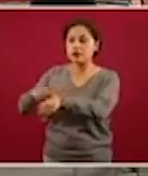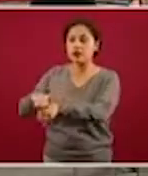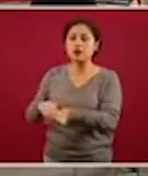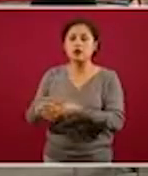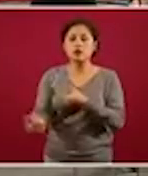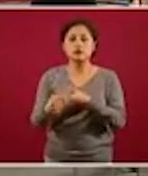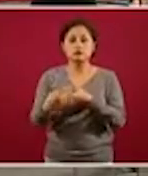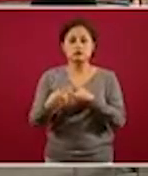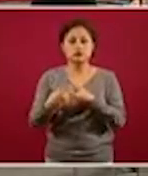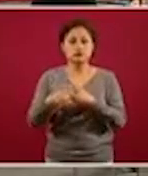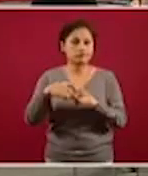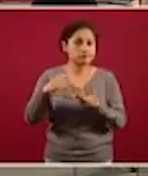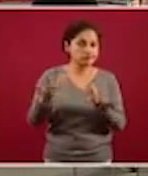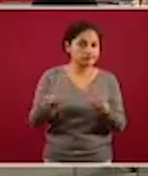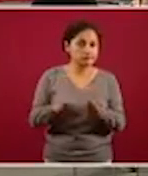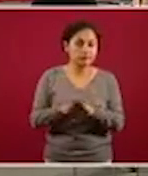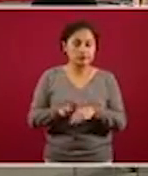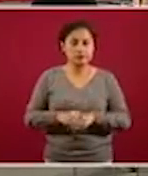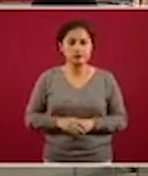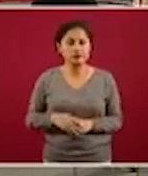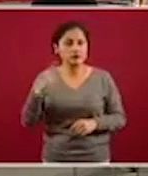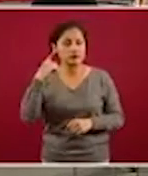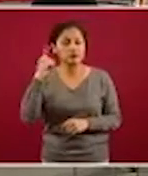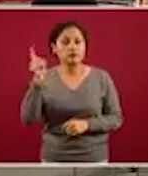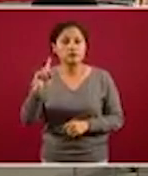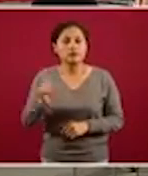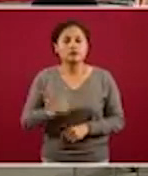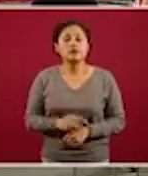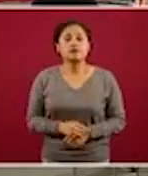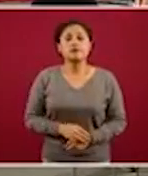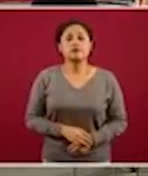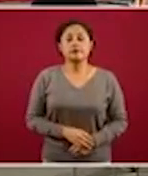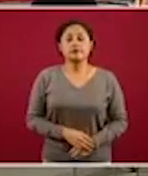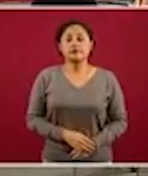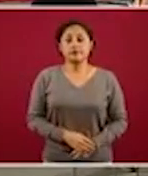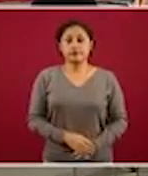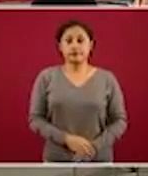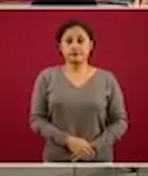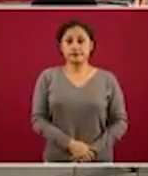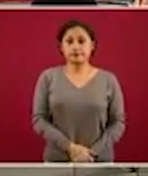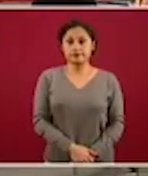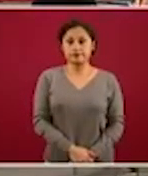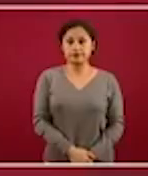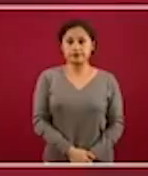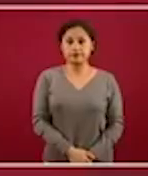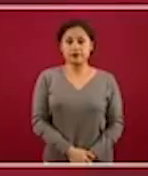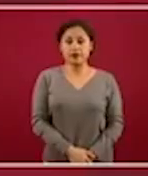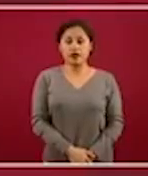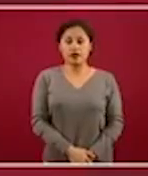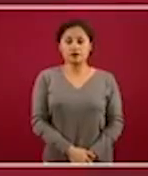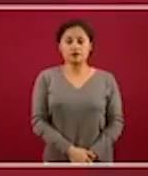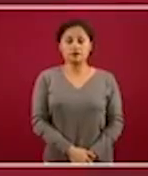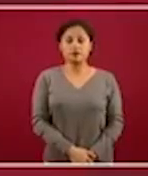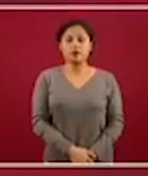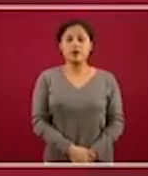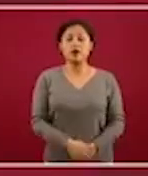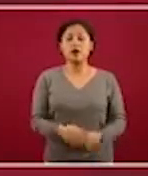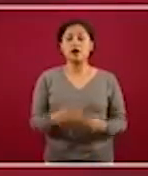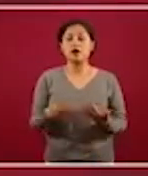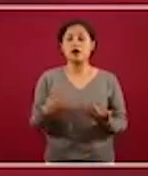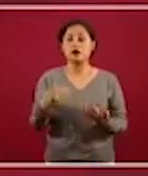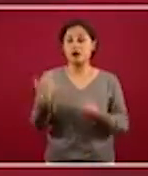caso de la movilidad de la fecha, muchas gracias también por eso. En fecha muy próxima,